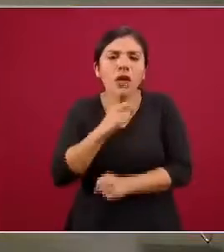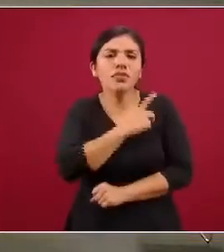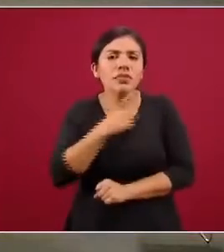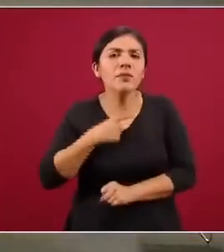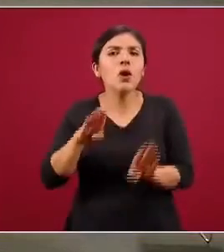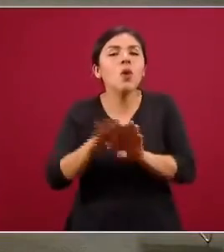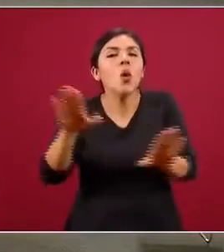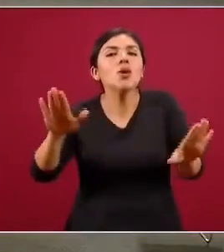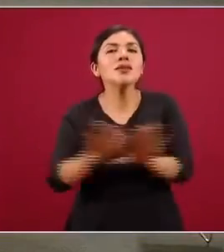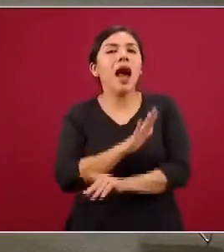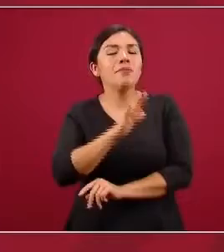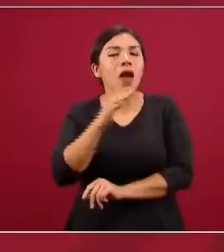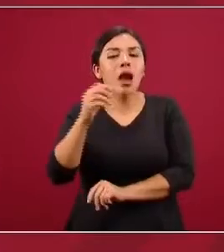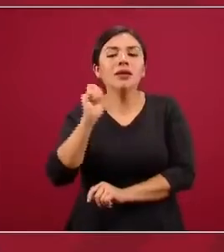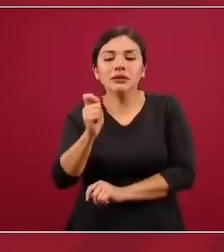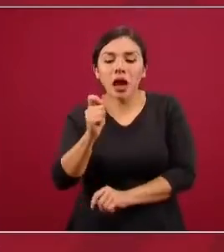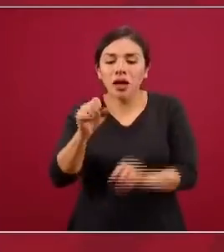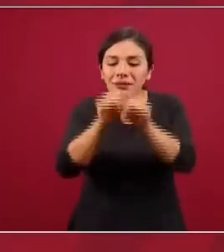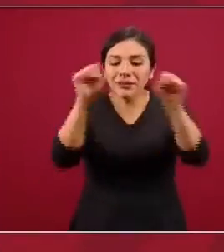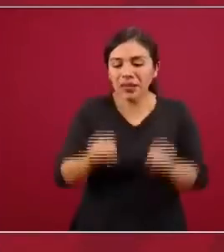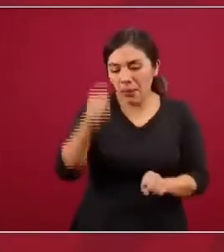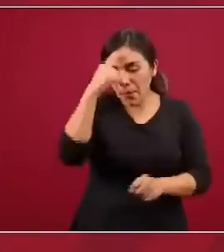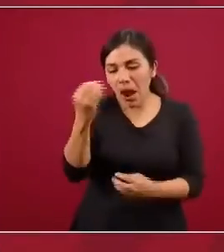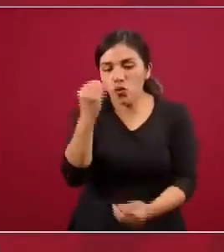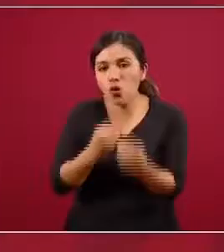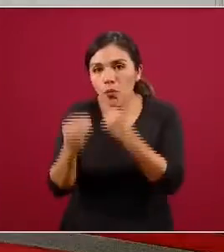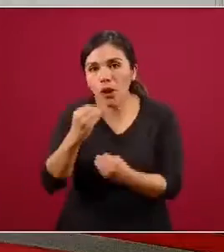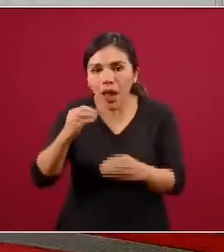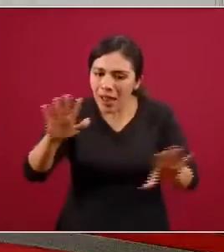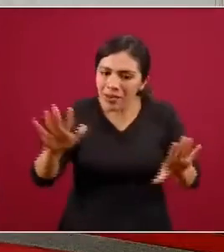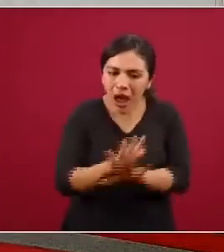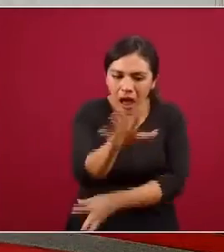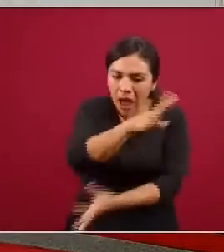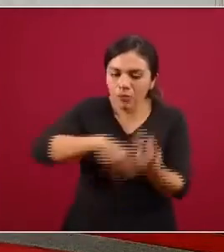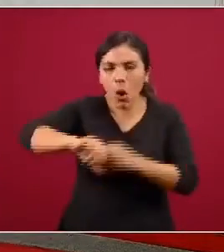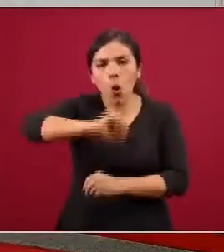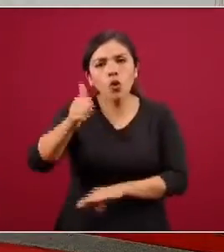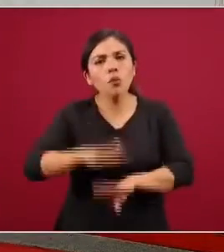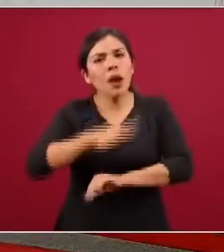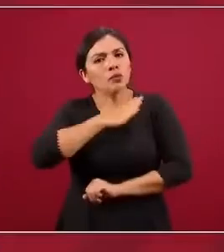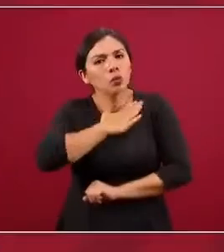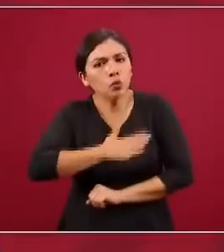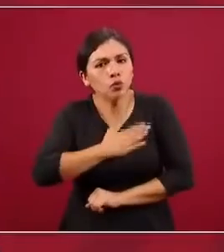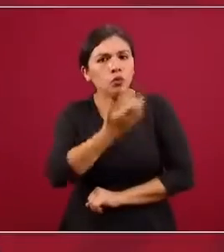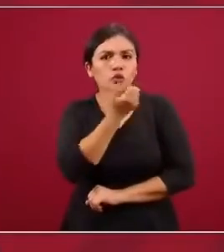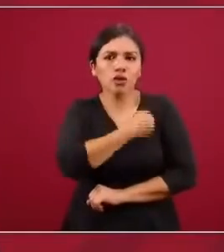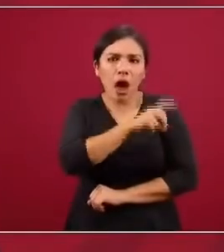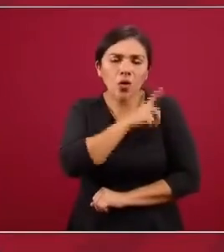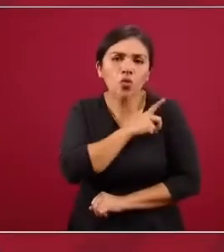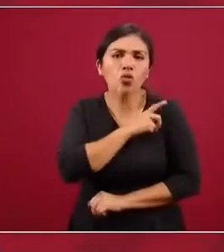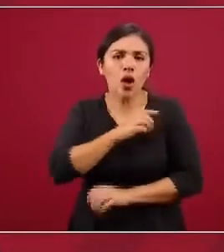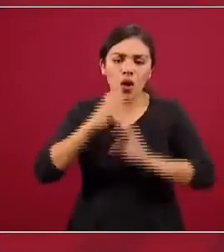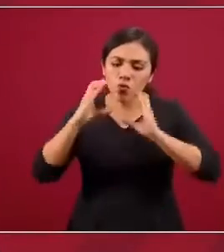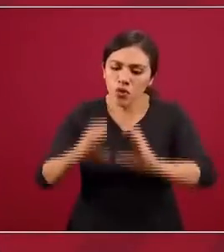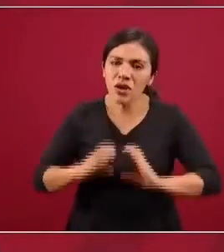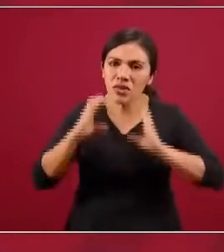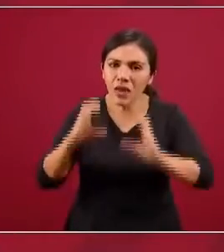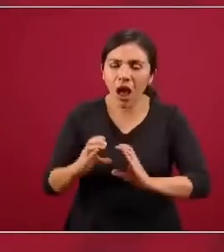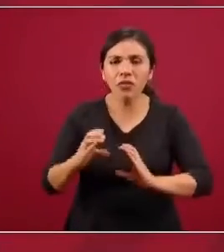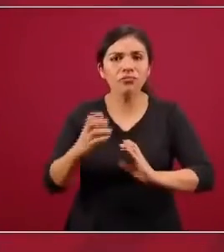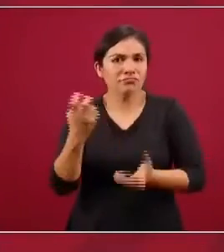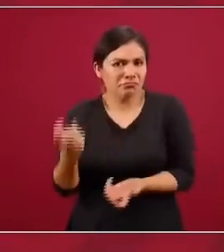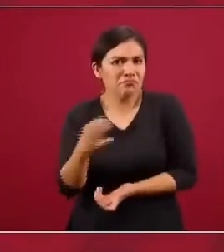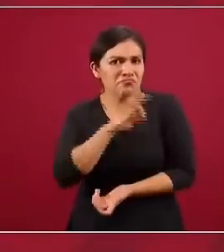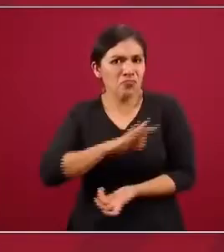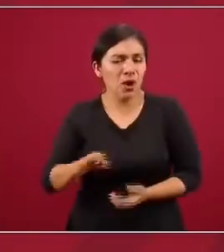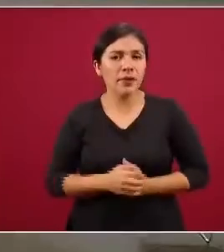y cambiar nuestro sistema agroalimentario hacia uno que sea más justo, más saludable, más sostenible e incluso más